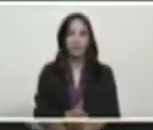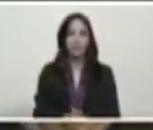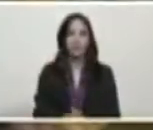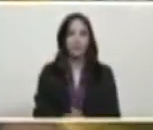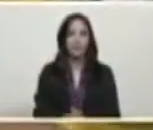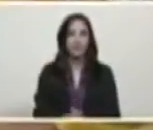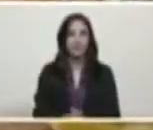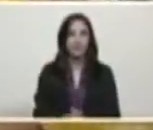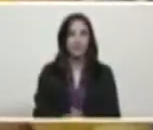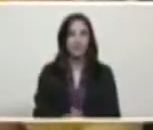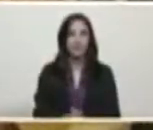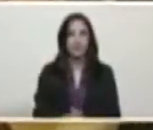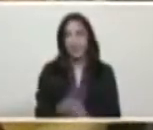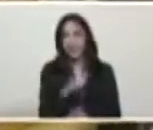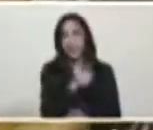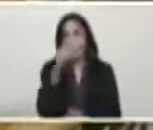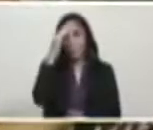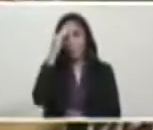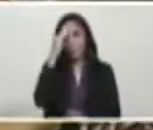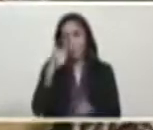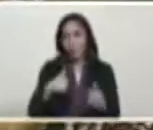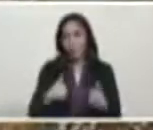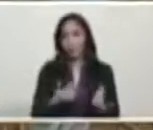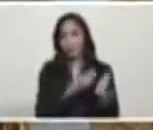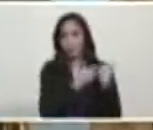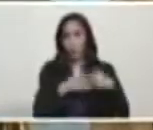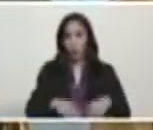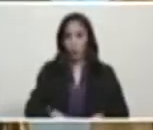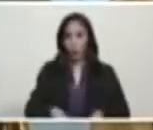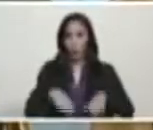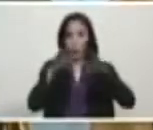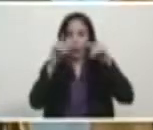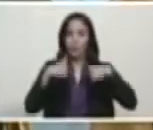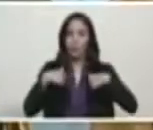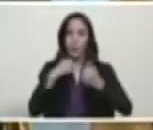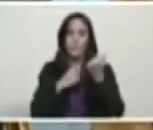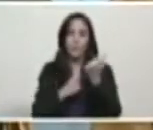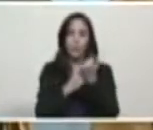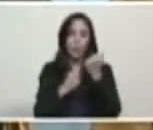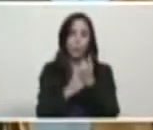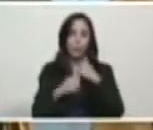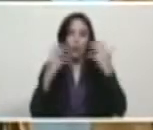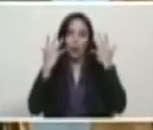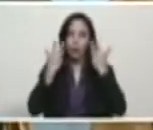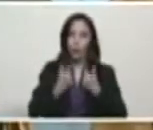Ustedes saben que yo soy, desde niño soy de los Leones del Caracas.